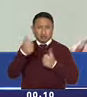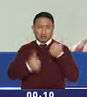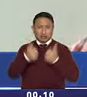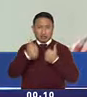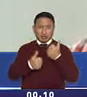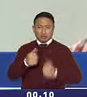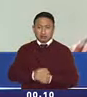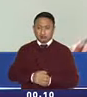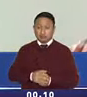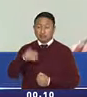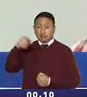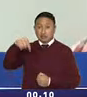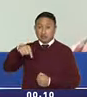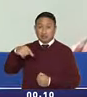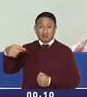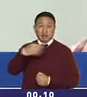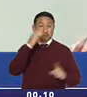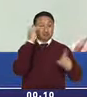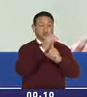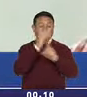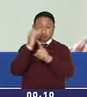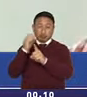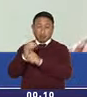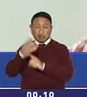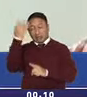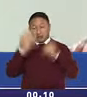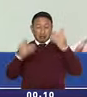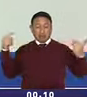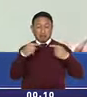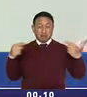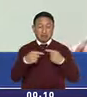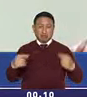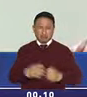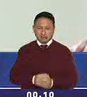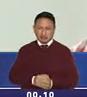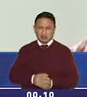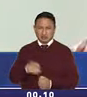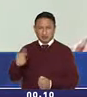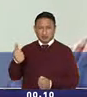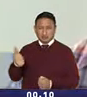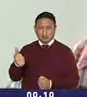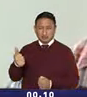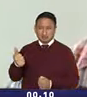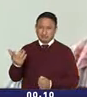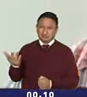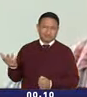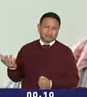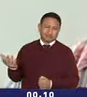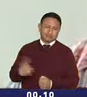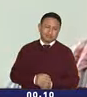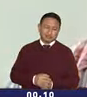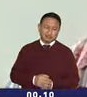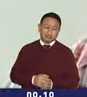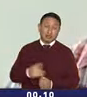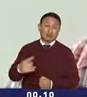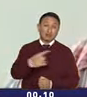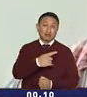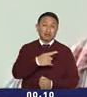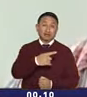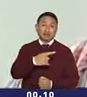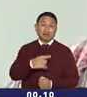candidato que se dedicó a insultar al resto, que se dedicó a hacer campaña sucia, que se dedicó a denigrar no solamente al candidato,